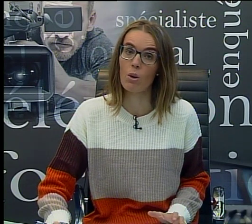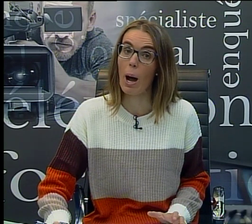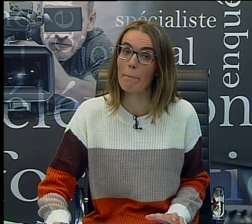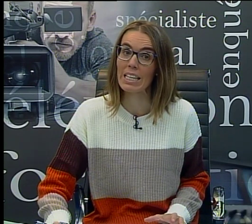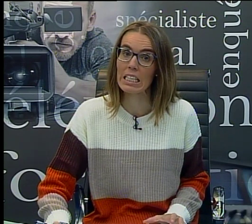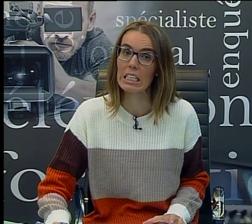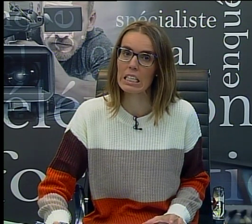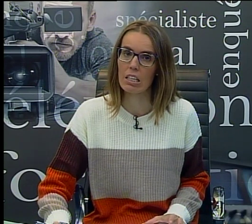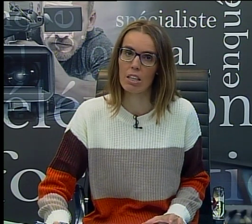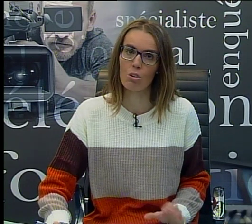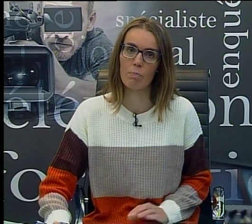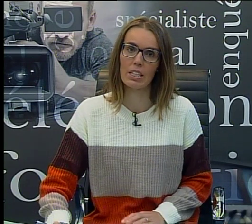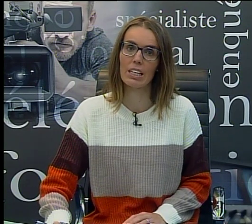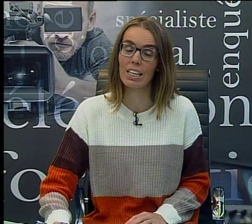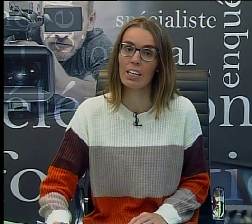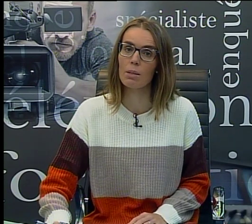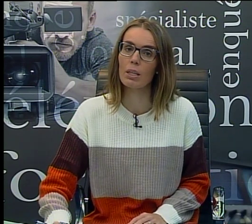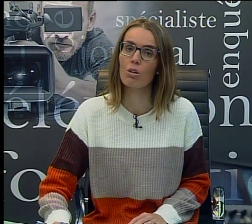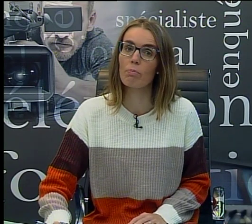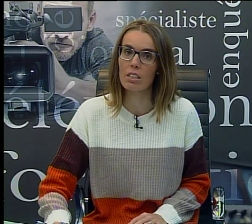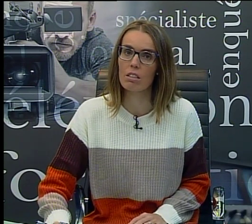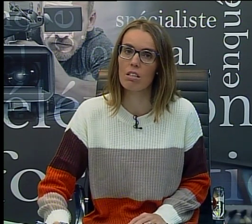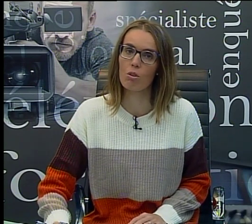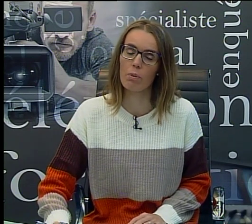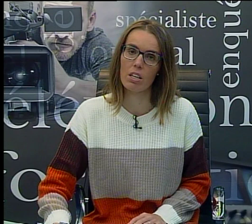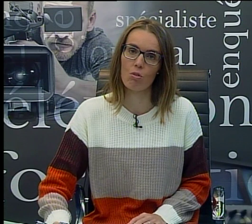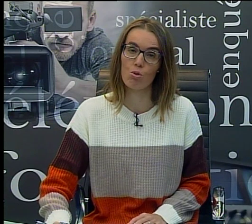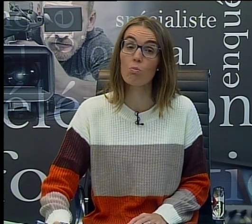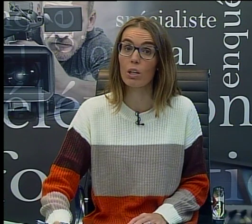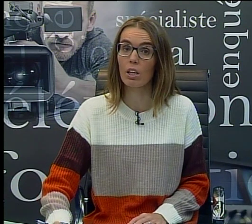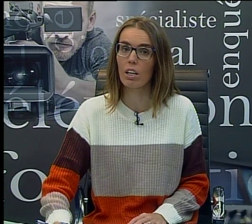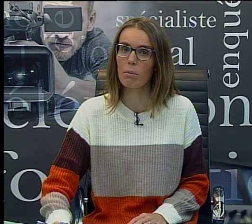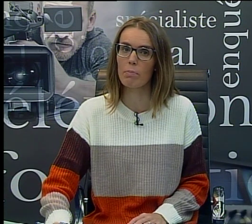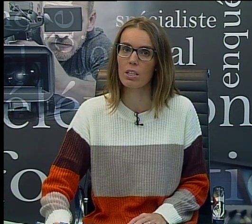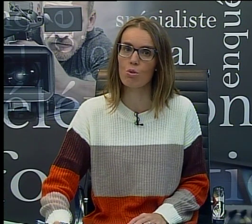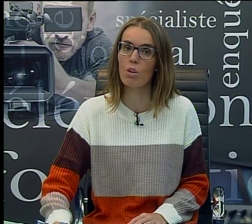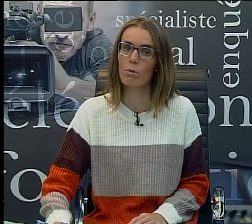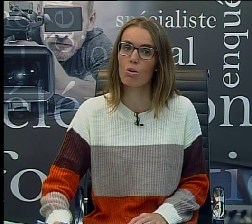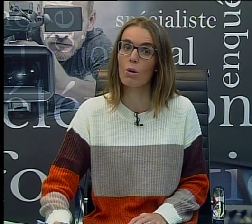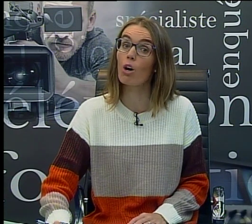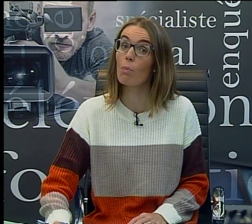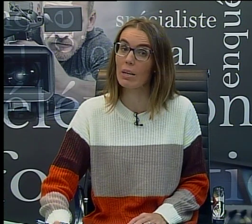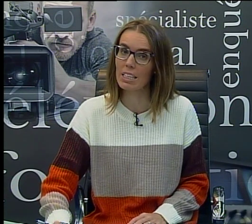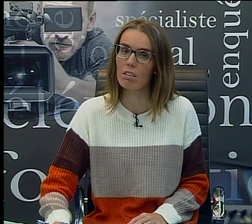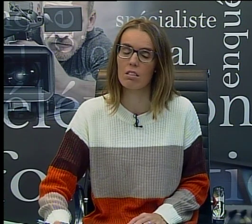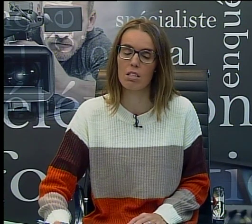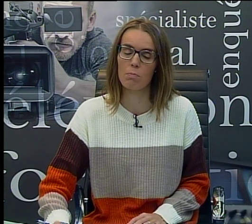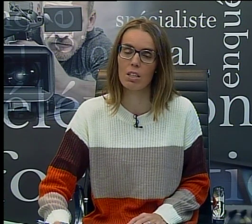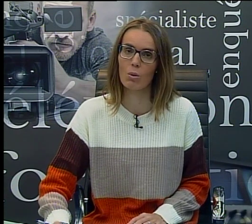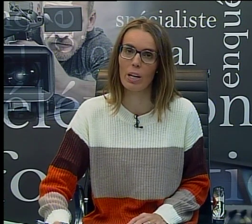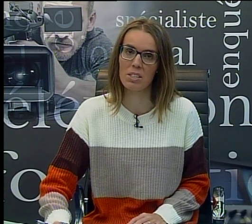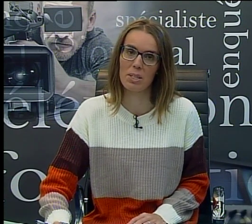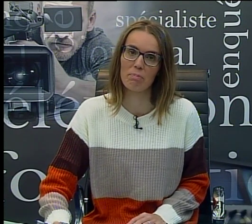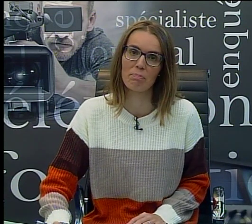titulado Aprender el arte de acompañar, guía para acompañantes y acompañados, un manual clave para su labor como acompañantes